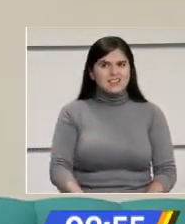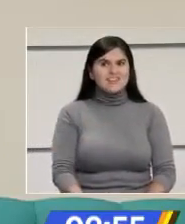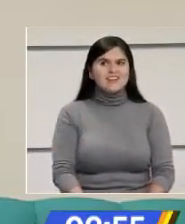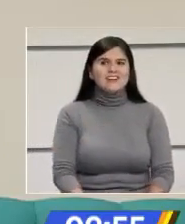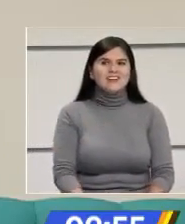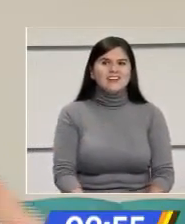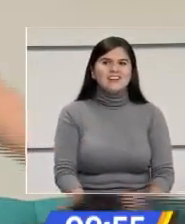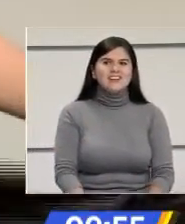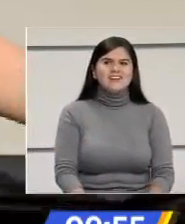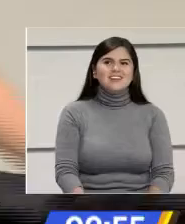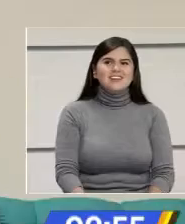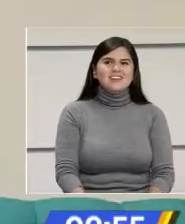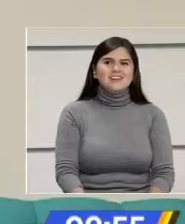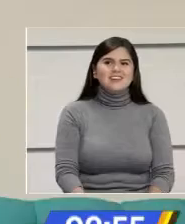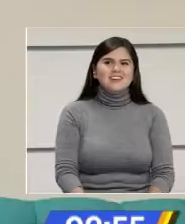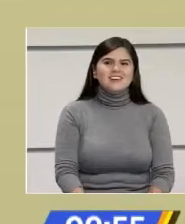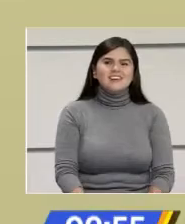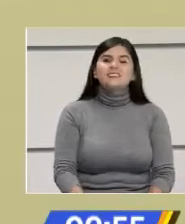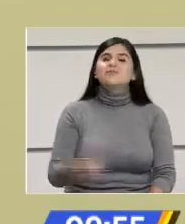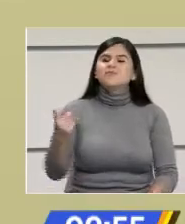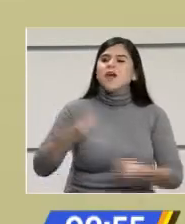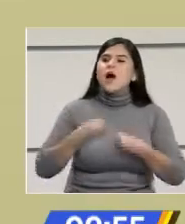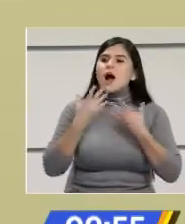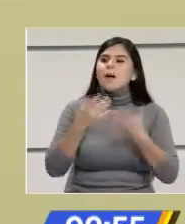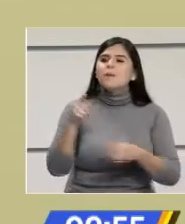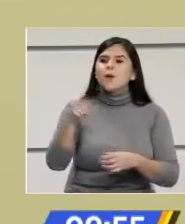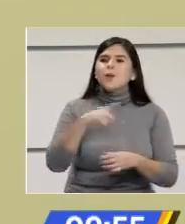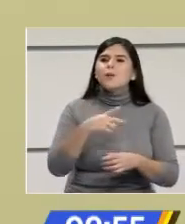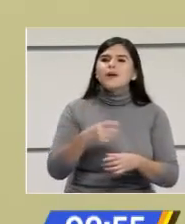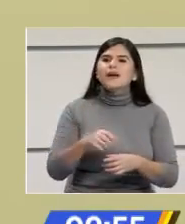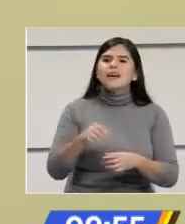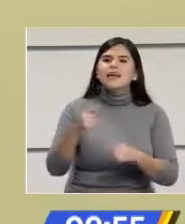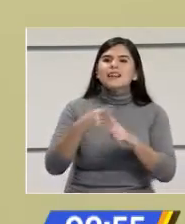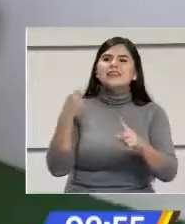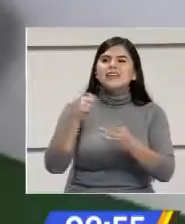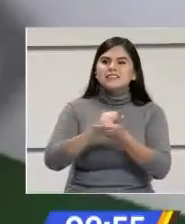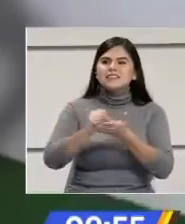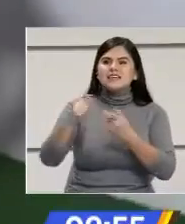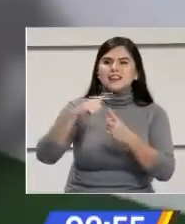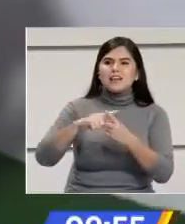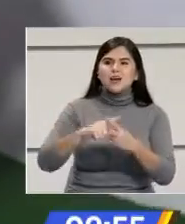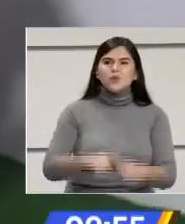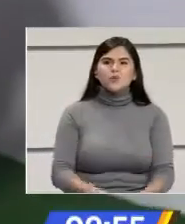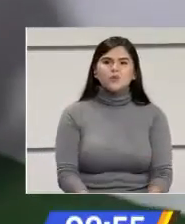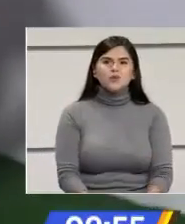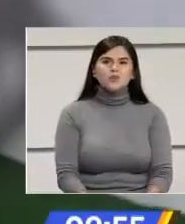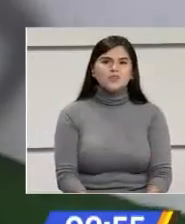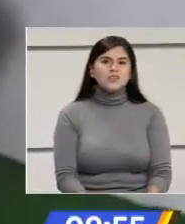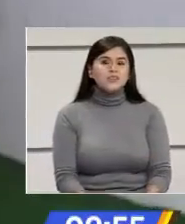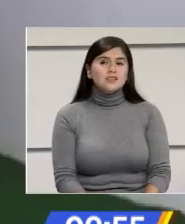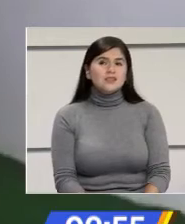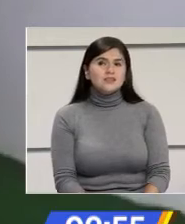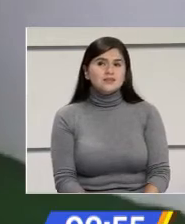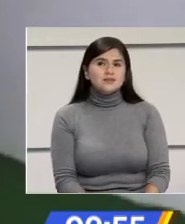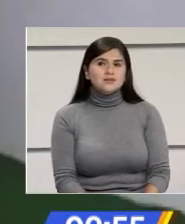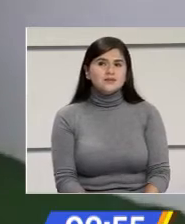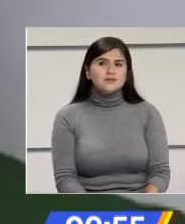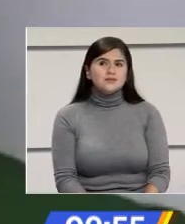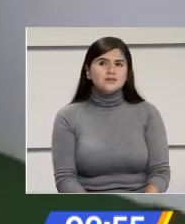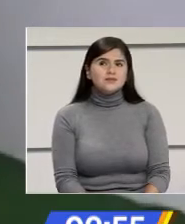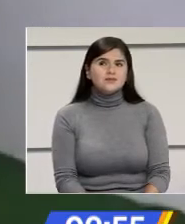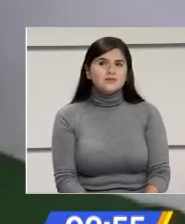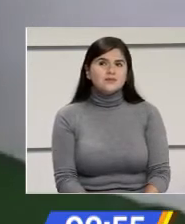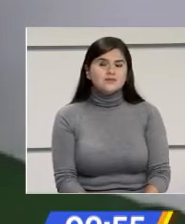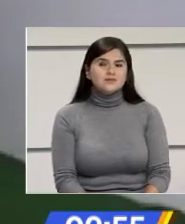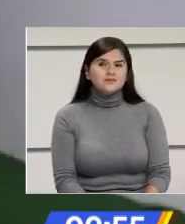No, pero que sea ustedes allá para que sea bien rico, bien sabroso desde Santa Cruz de Guanacaste. A mí me dijeron, José trae una bomba, no diga ninguno usted porque José